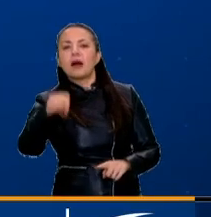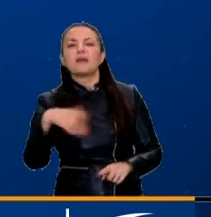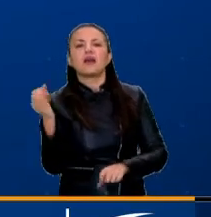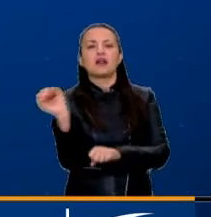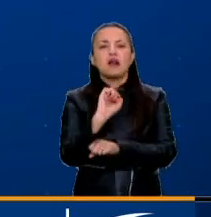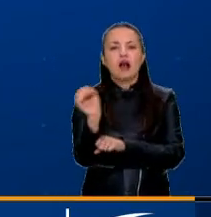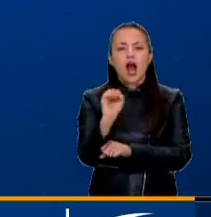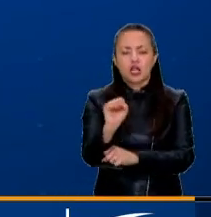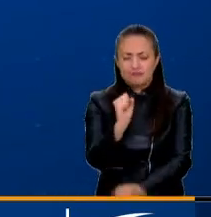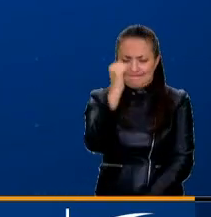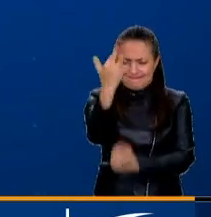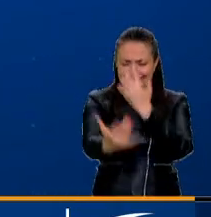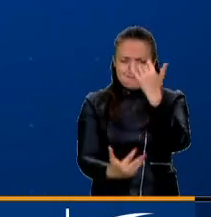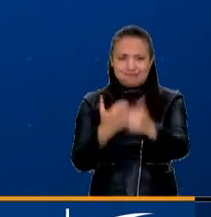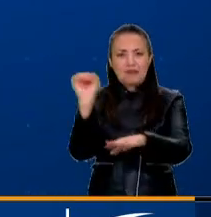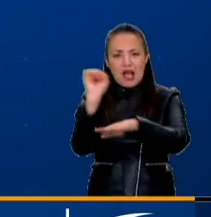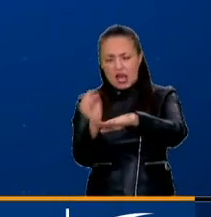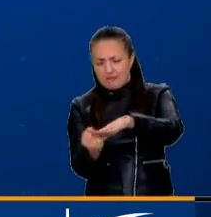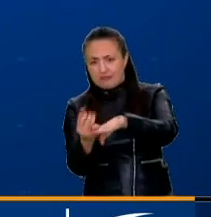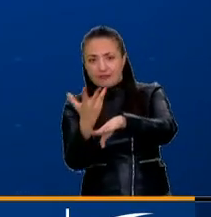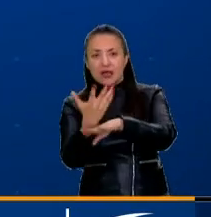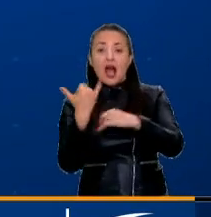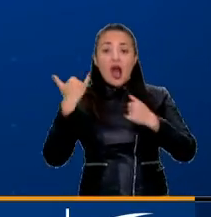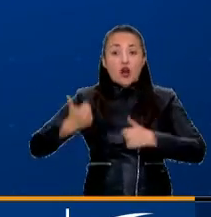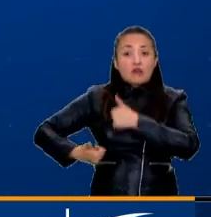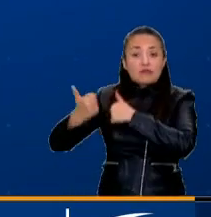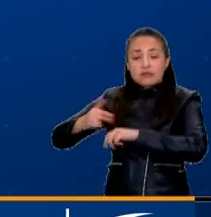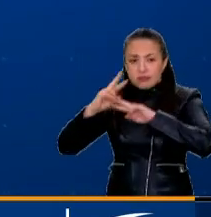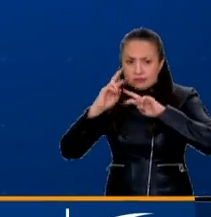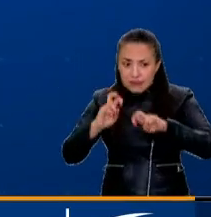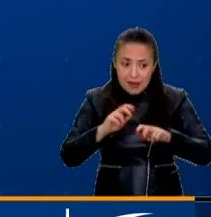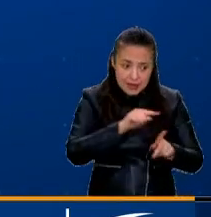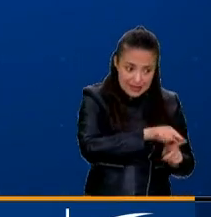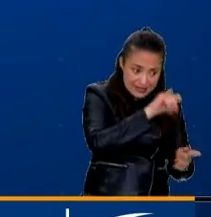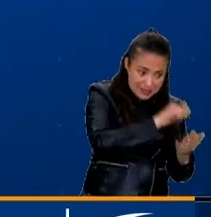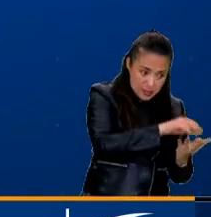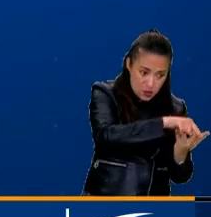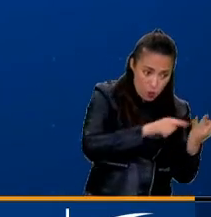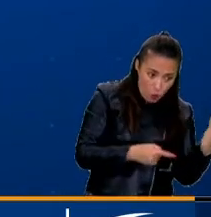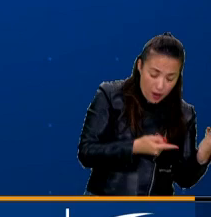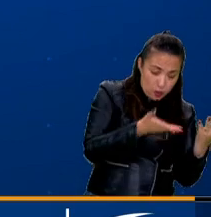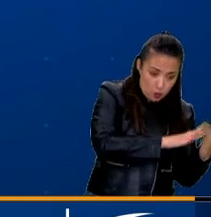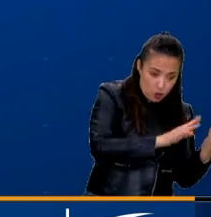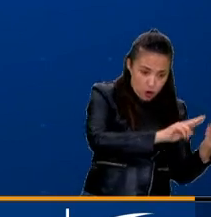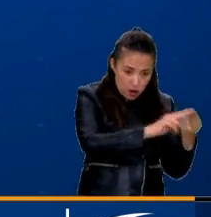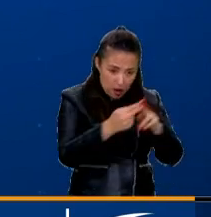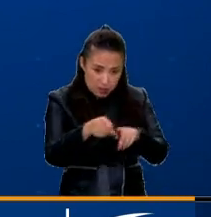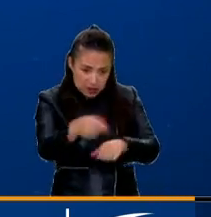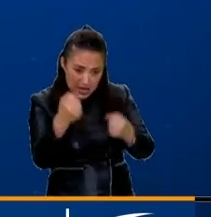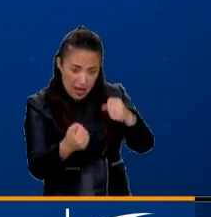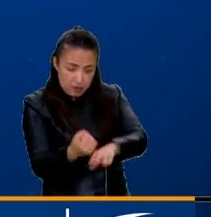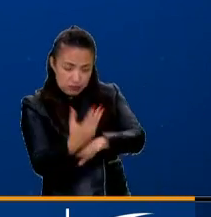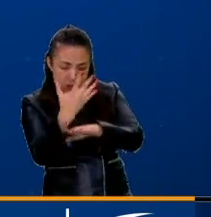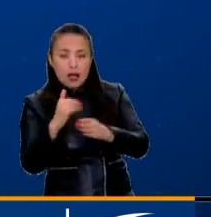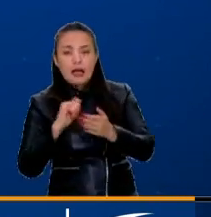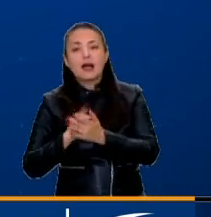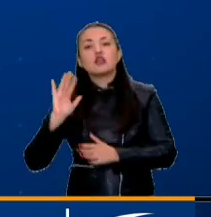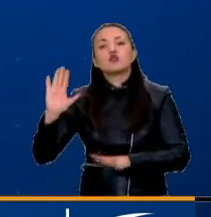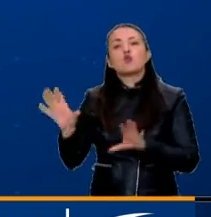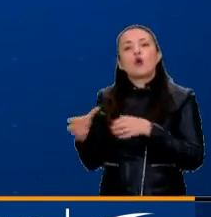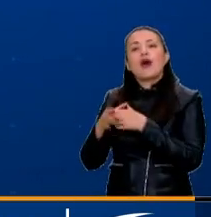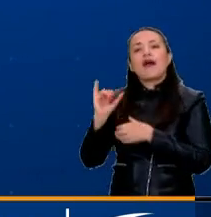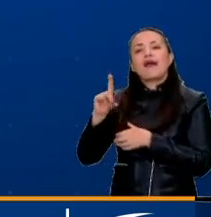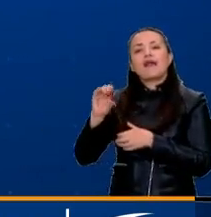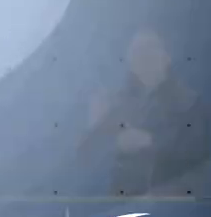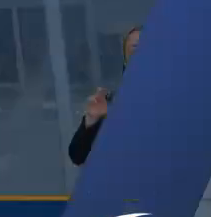vehículos las autoridades investigan si estos hechos estarían relacionados indepaz rechazó El crimen de estas cuatro